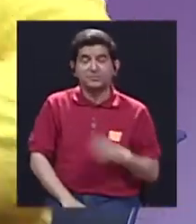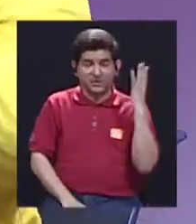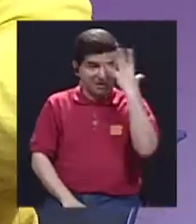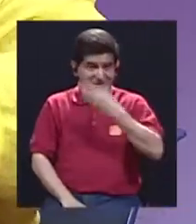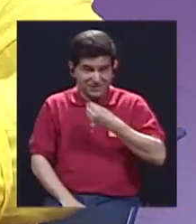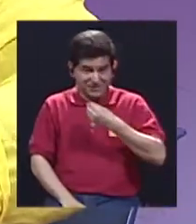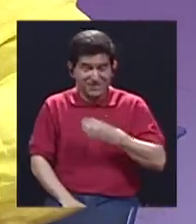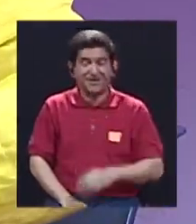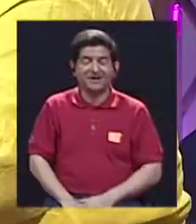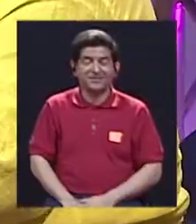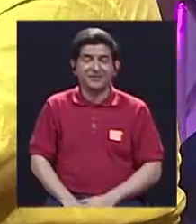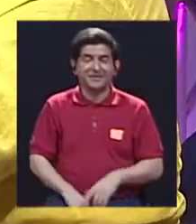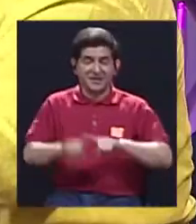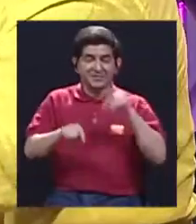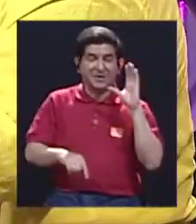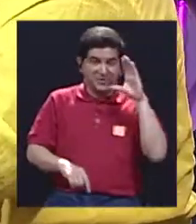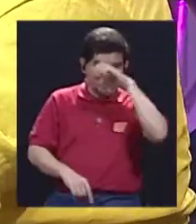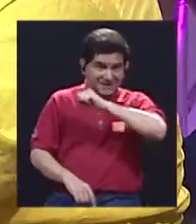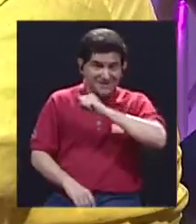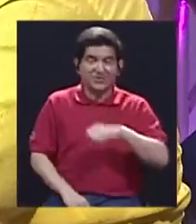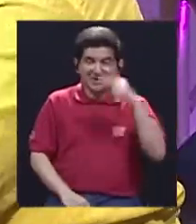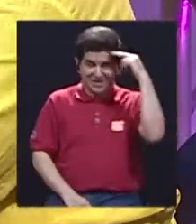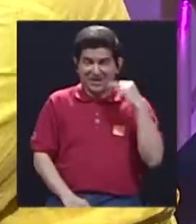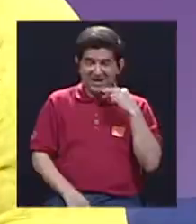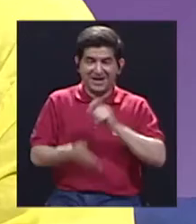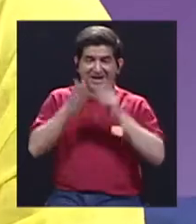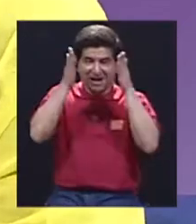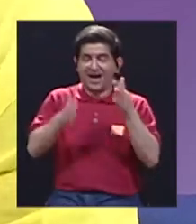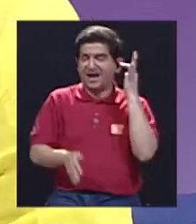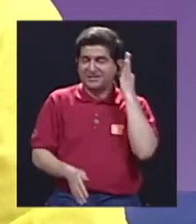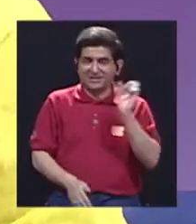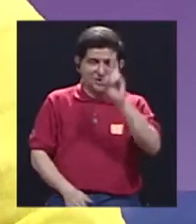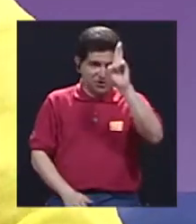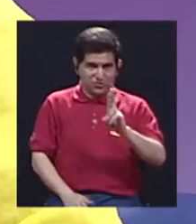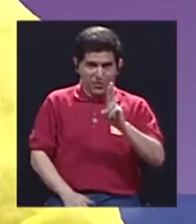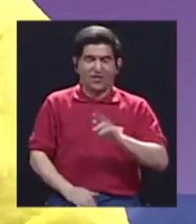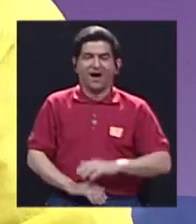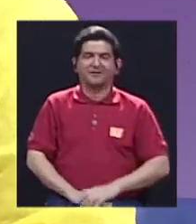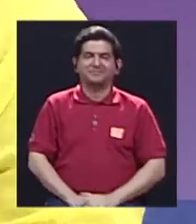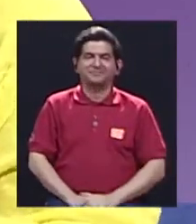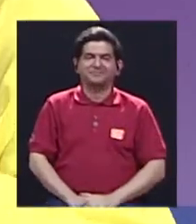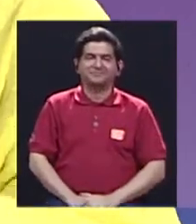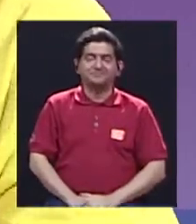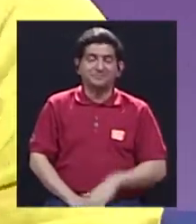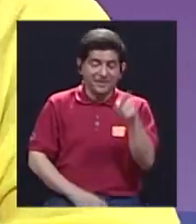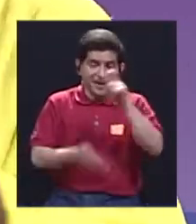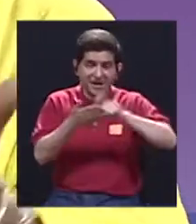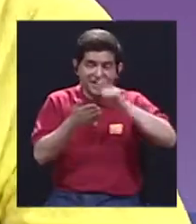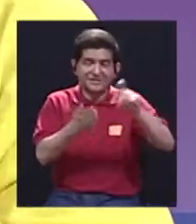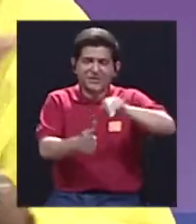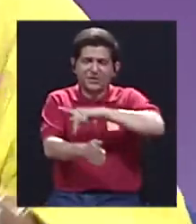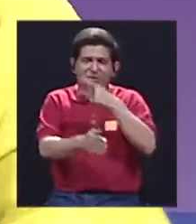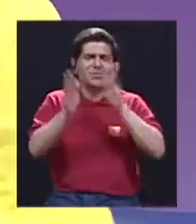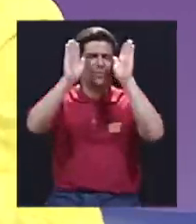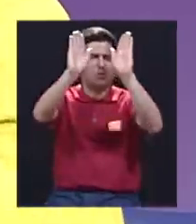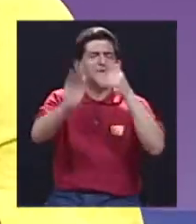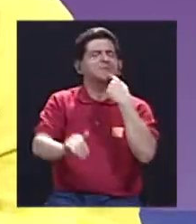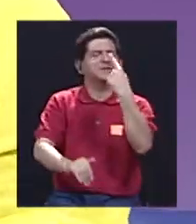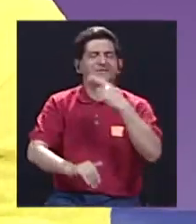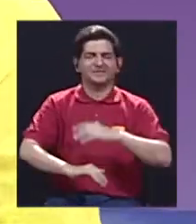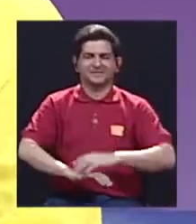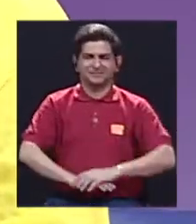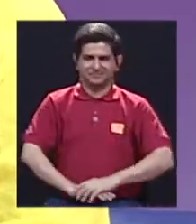negra para que usted sepa es de una escritora costarricense ella escribió este poema tan maravilloso que